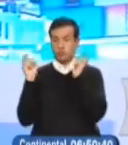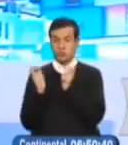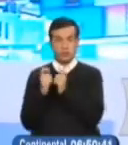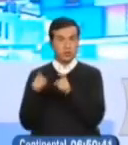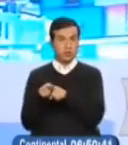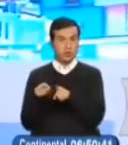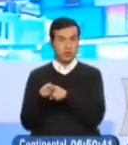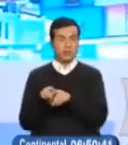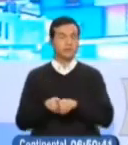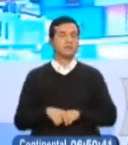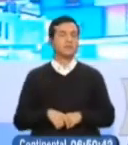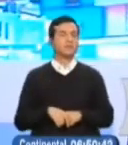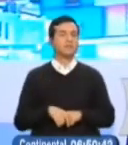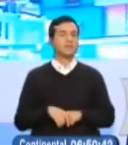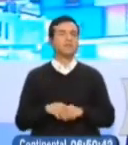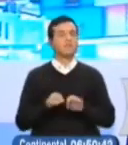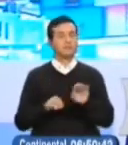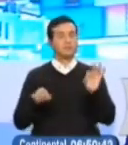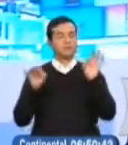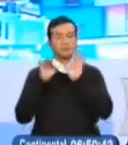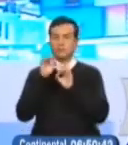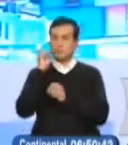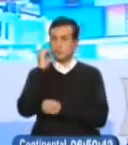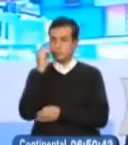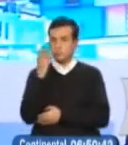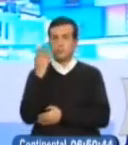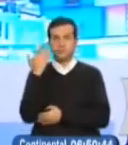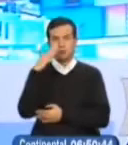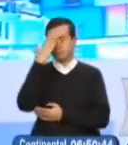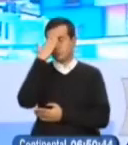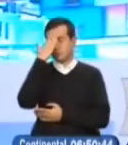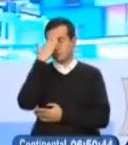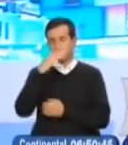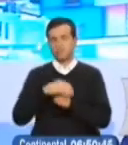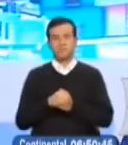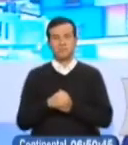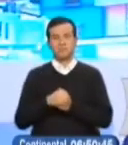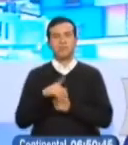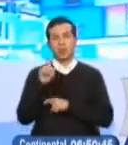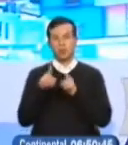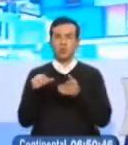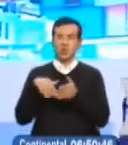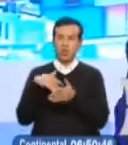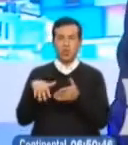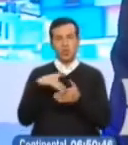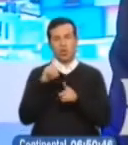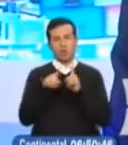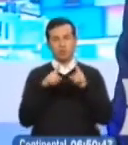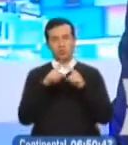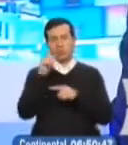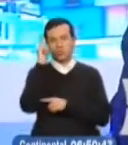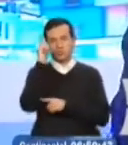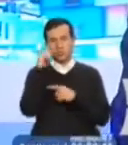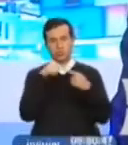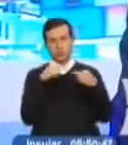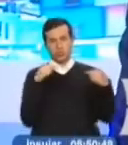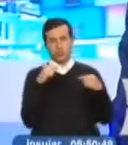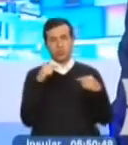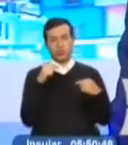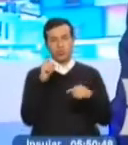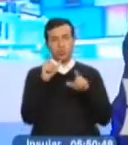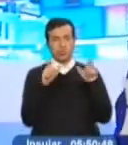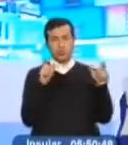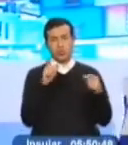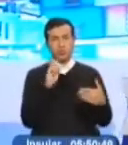cuanto a, es importante, si bien es cierto, ha habido algunos cuestionamientos de dirigentes a nivel